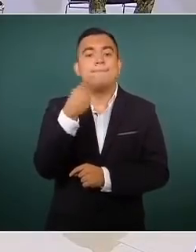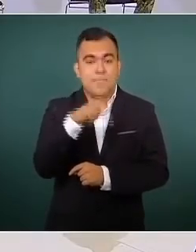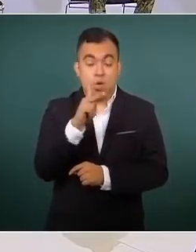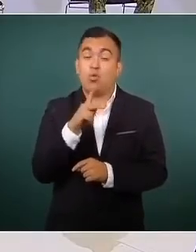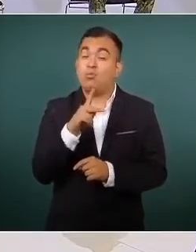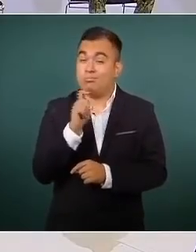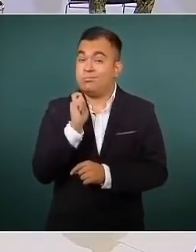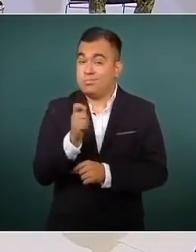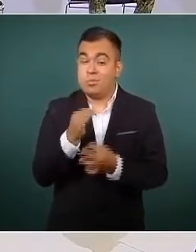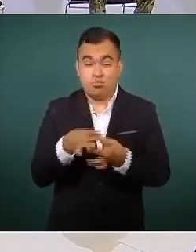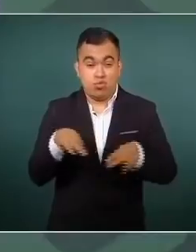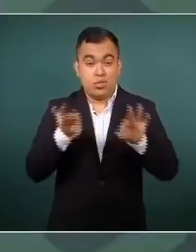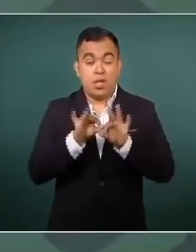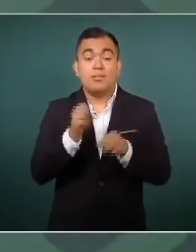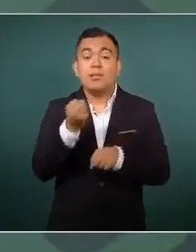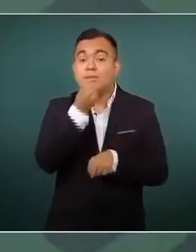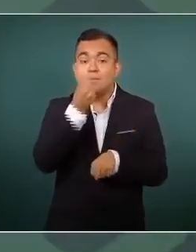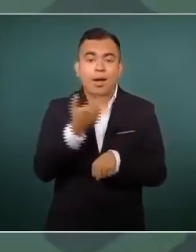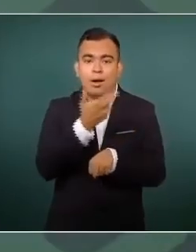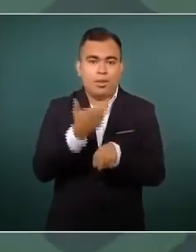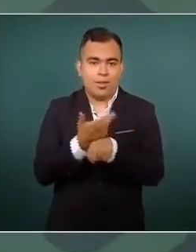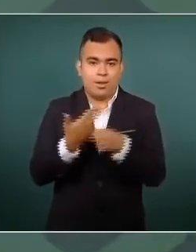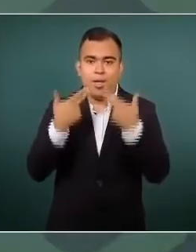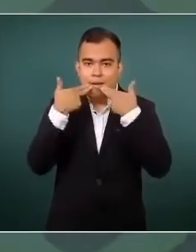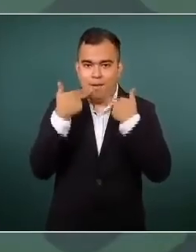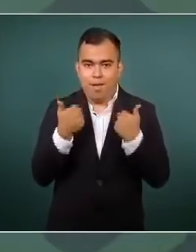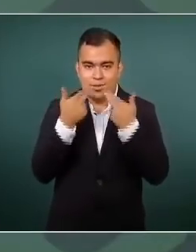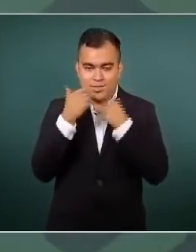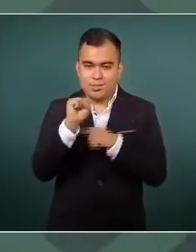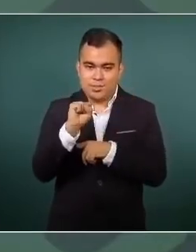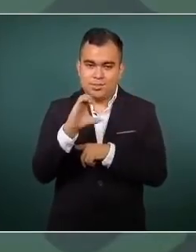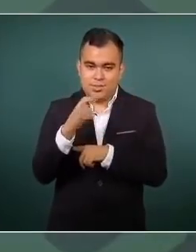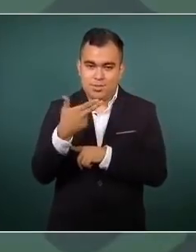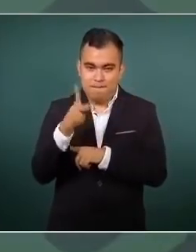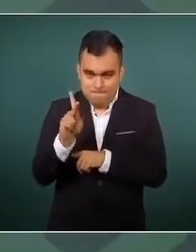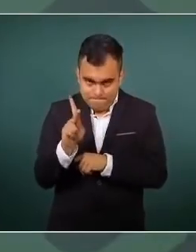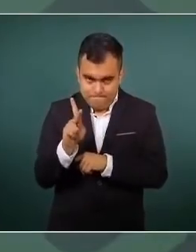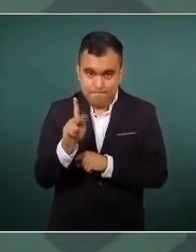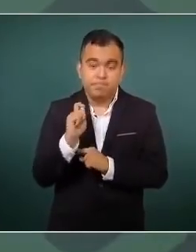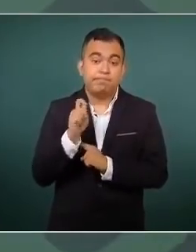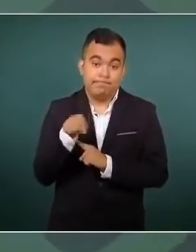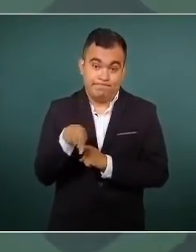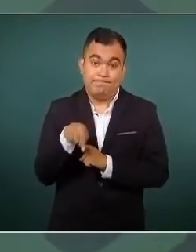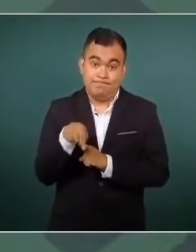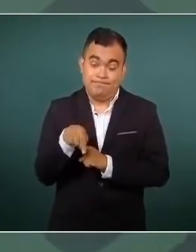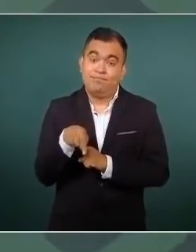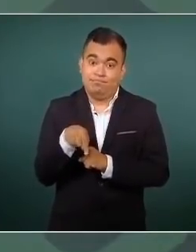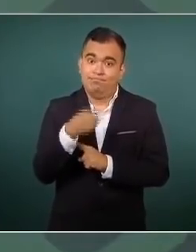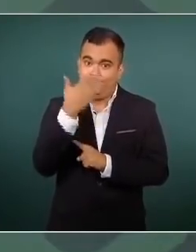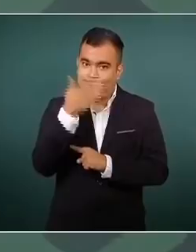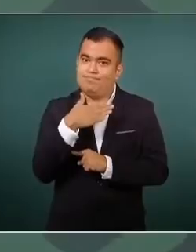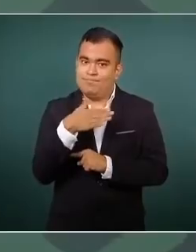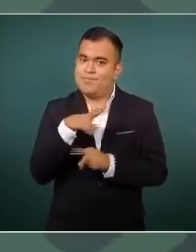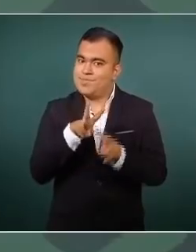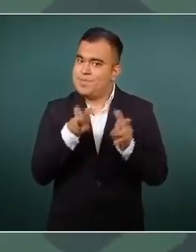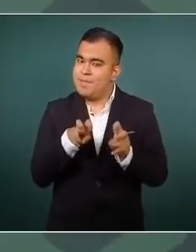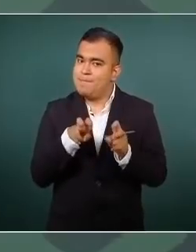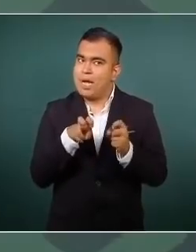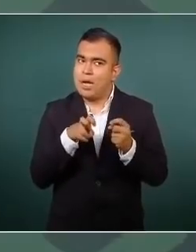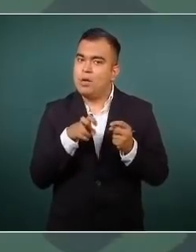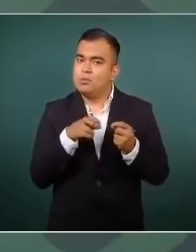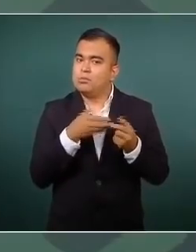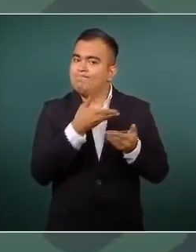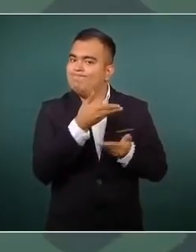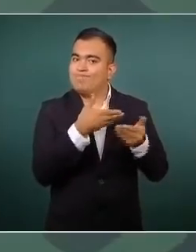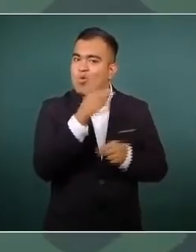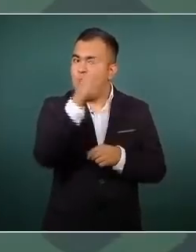con la Secretaría de Hacienda, porque se ha especulado de si este tema es un motivo de conflicto con el gobierno federal, yo creo